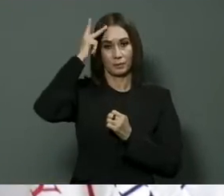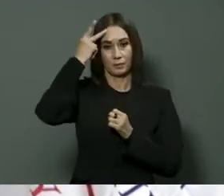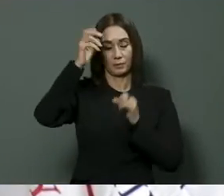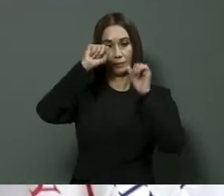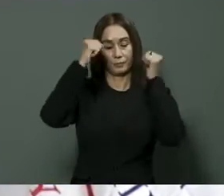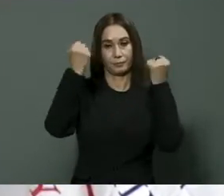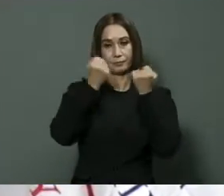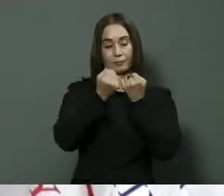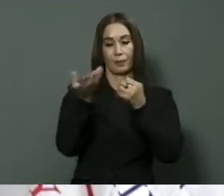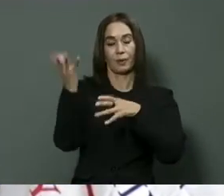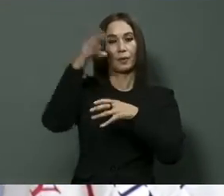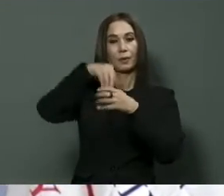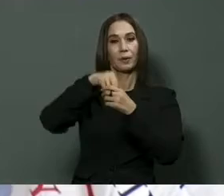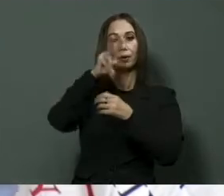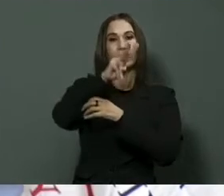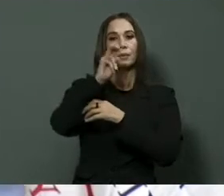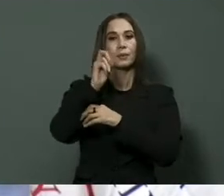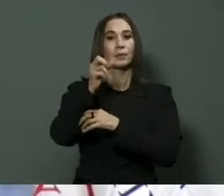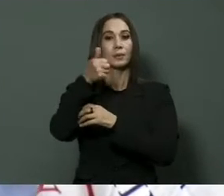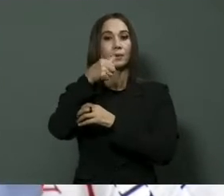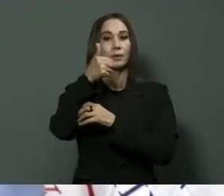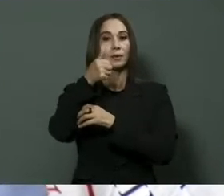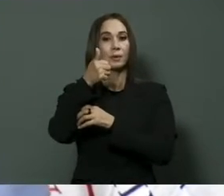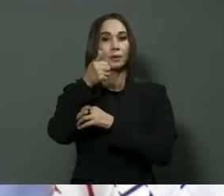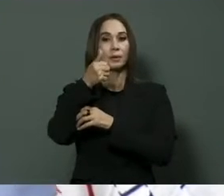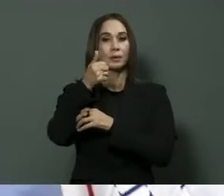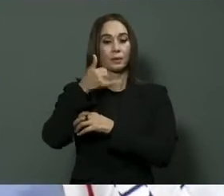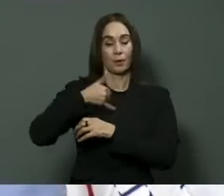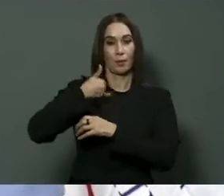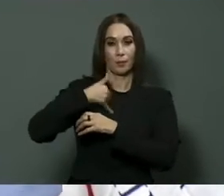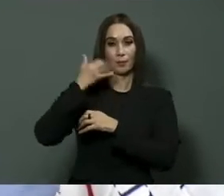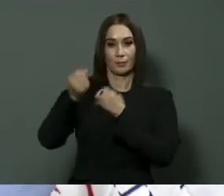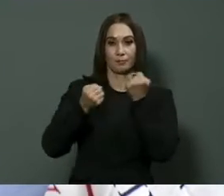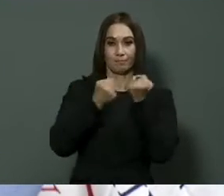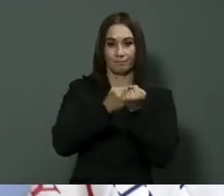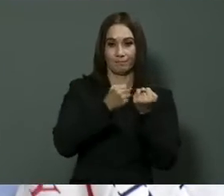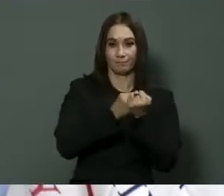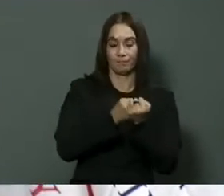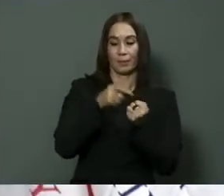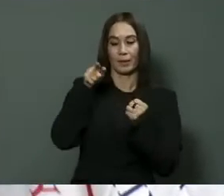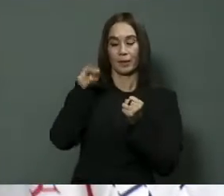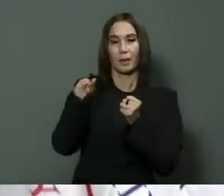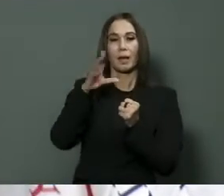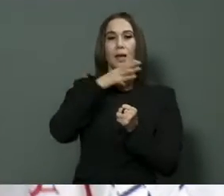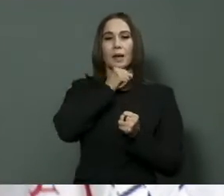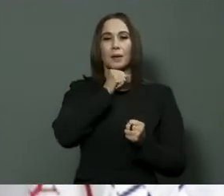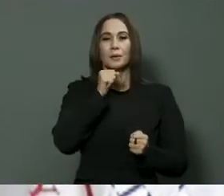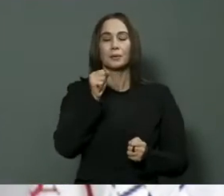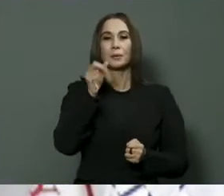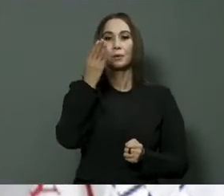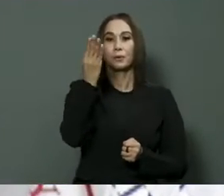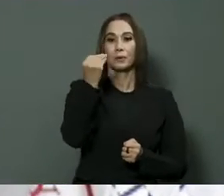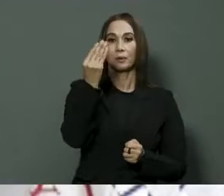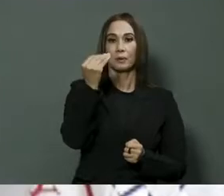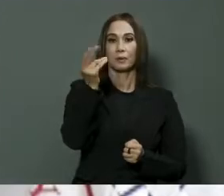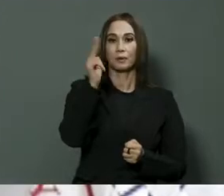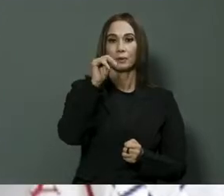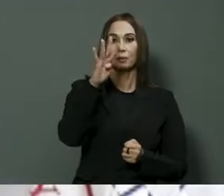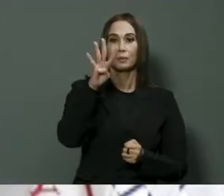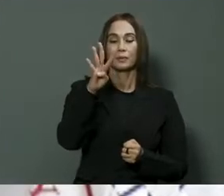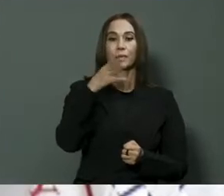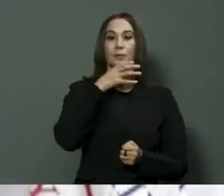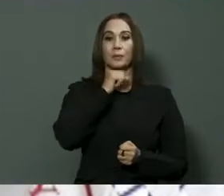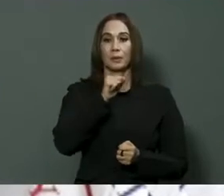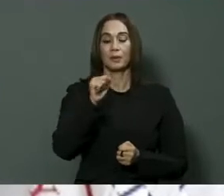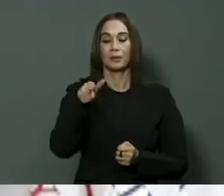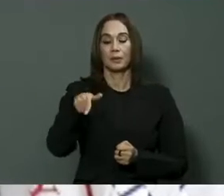Sociales, se van a integrar 210 jóvenes que comprenden edades entre 14 y 24